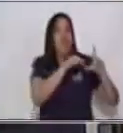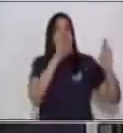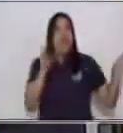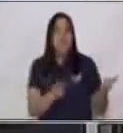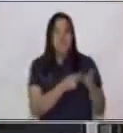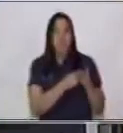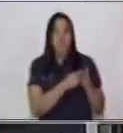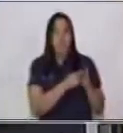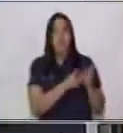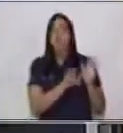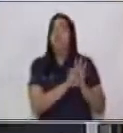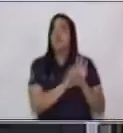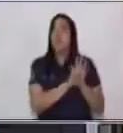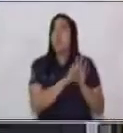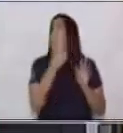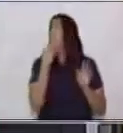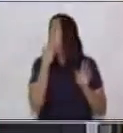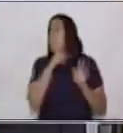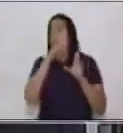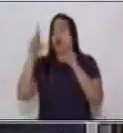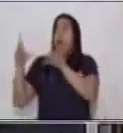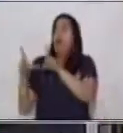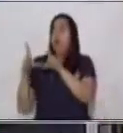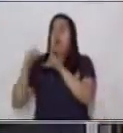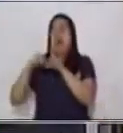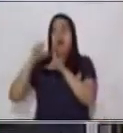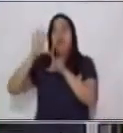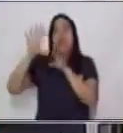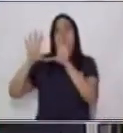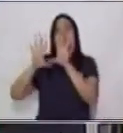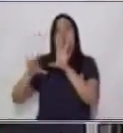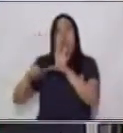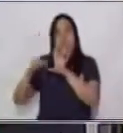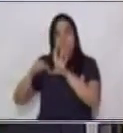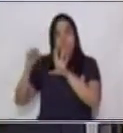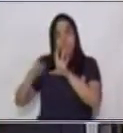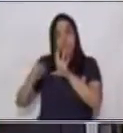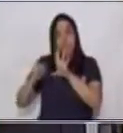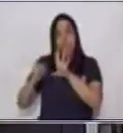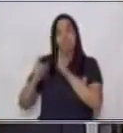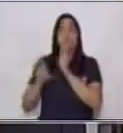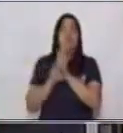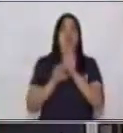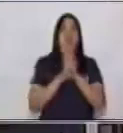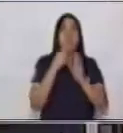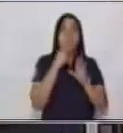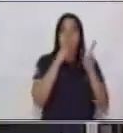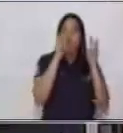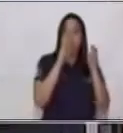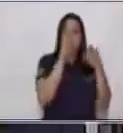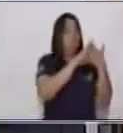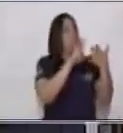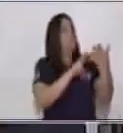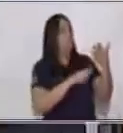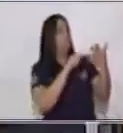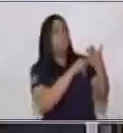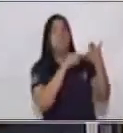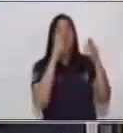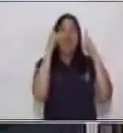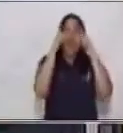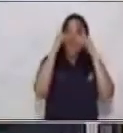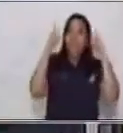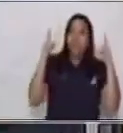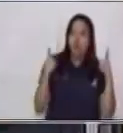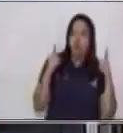sol, y está basado en este esquema que realizamos. El sol es una estrella situada en el centro de la Vía